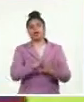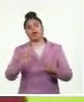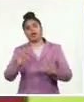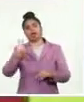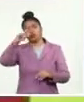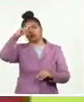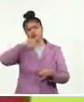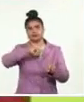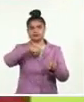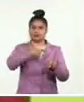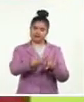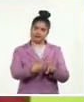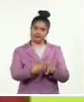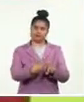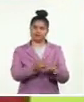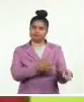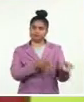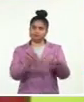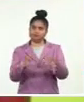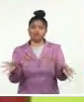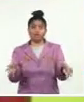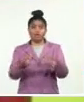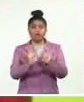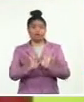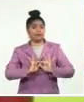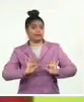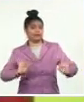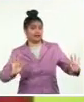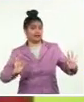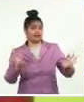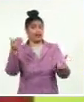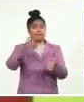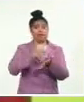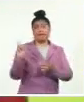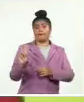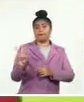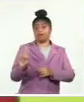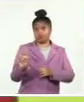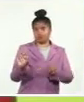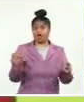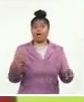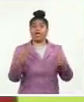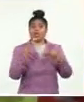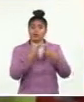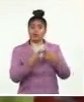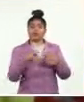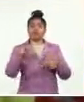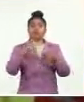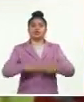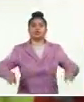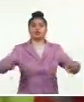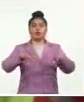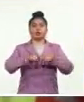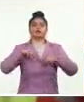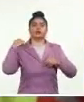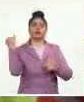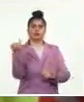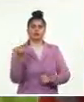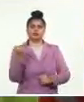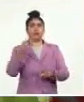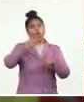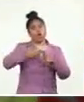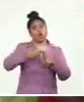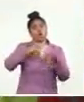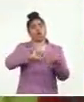dentro de los especialistas de más de 40 países que intercambiarán experiencias en el sexto congreso internacional controlando la